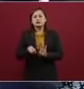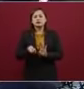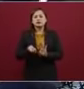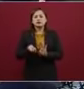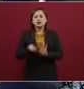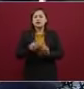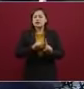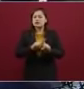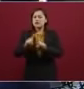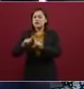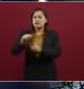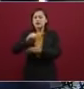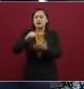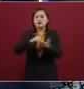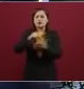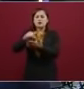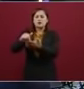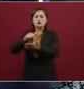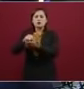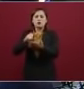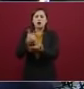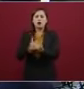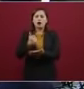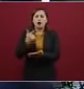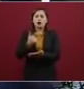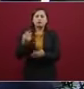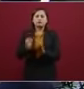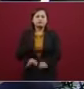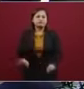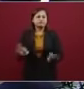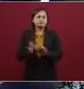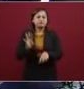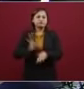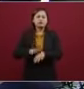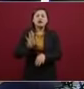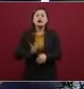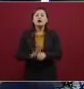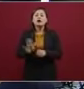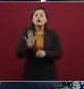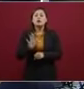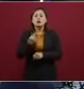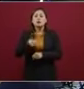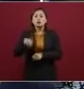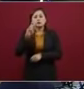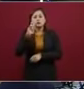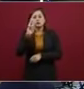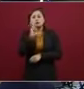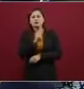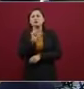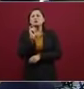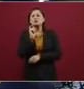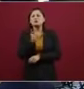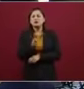regiones prioritarias para que vean ustedes el sustento de